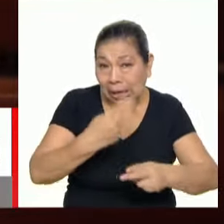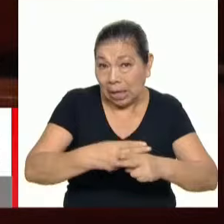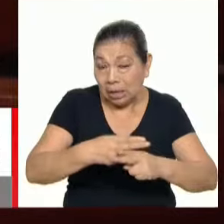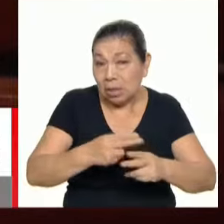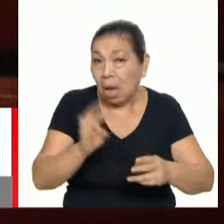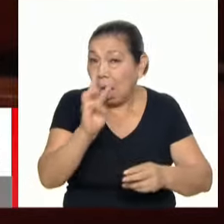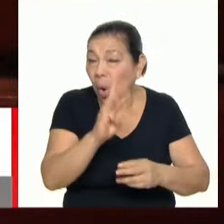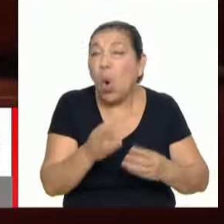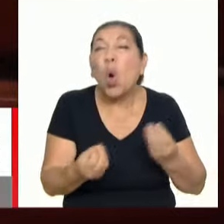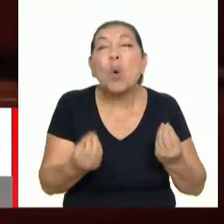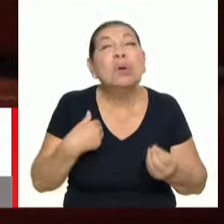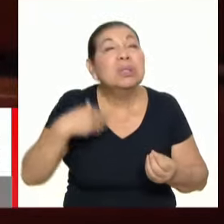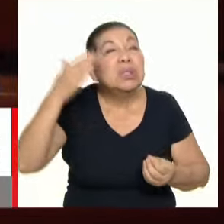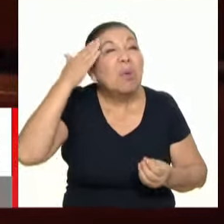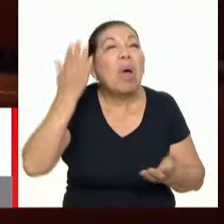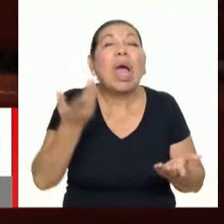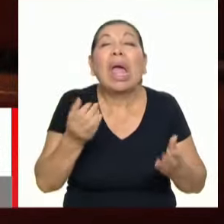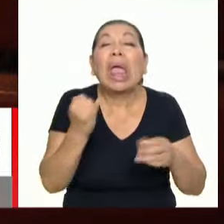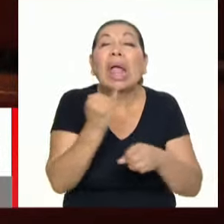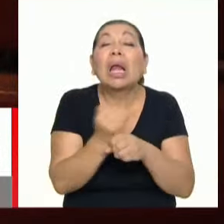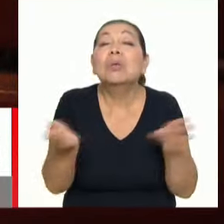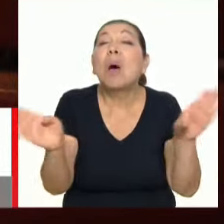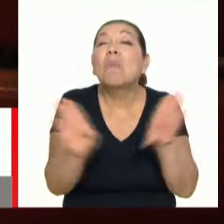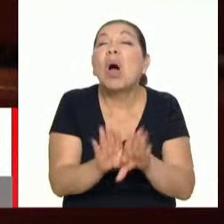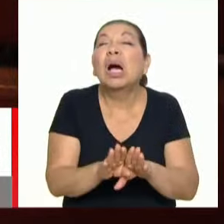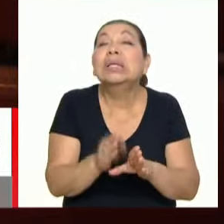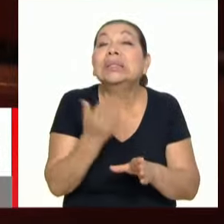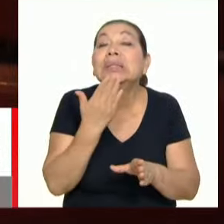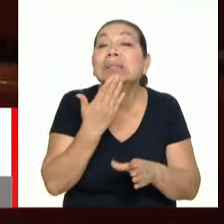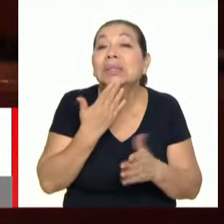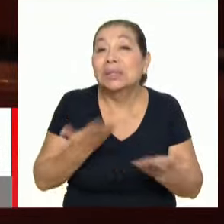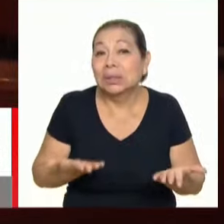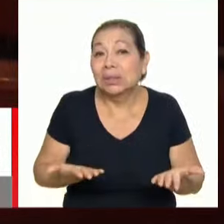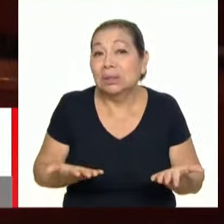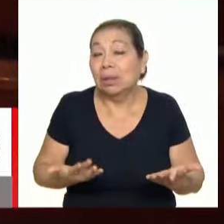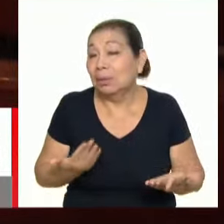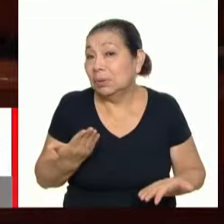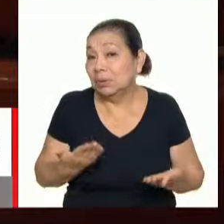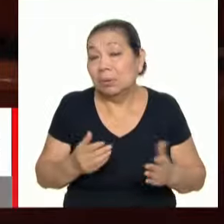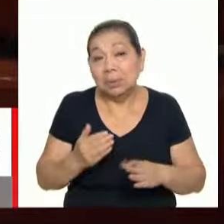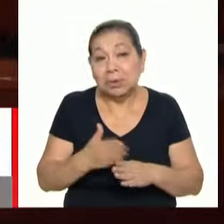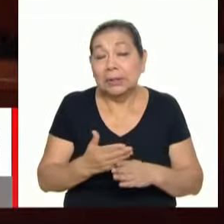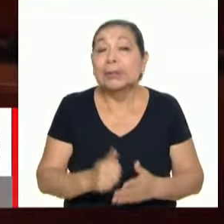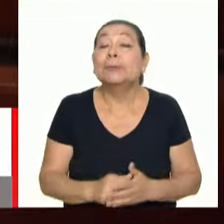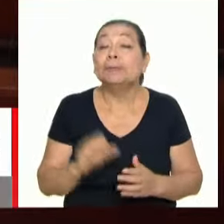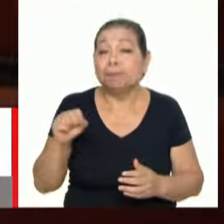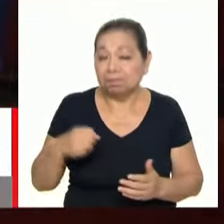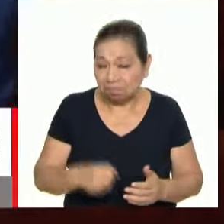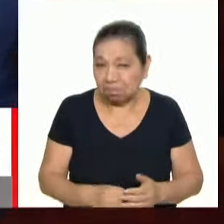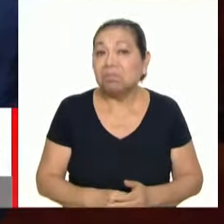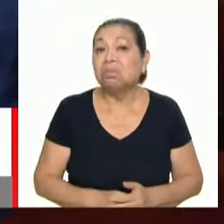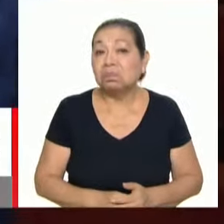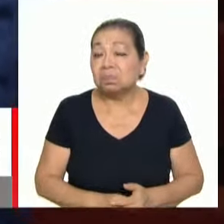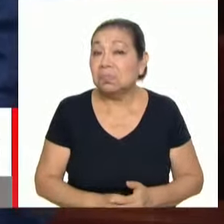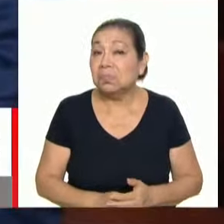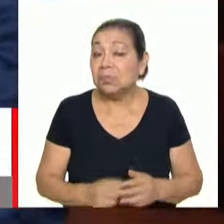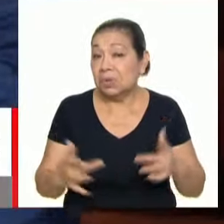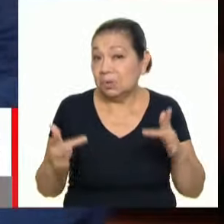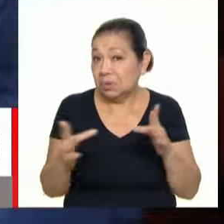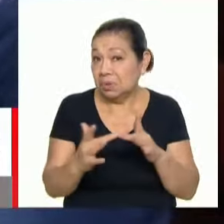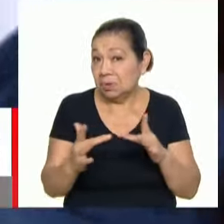en la página web? ¿Cómo podemos conocer nosotros, el televidente, de qué iglesias no asistir porque obviamente no van a participar? Sí, hay a través de las